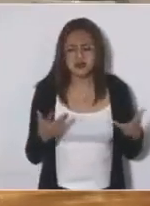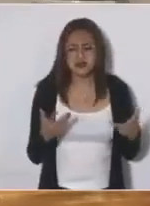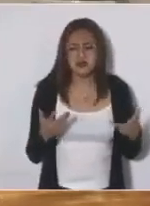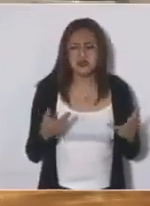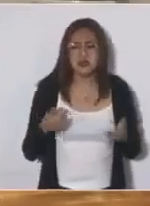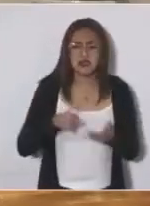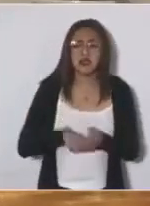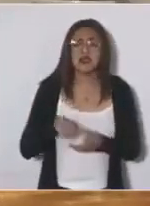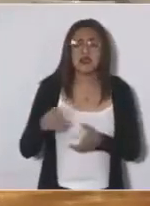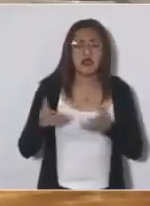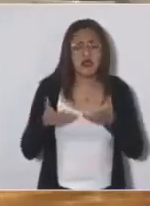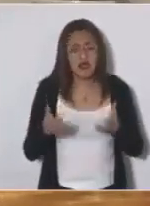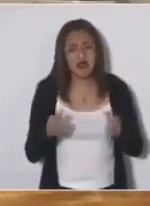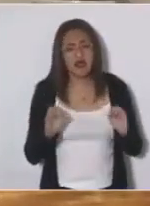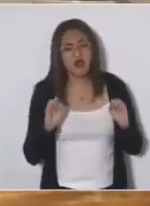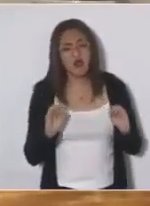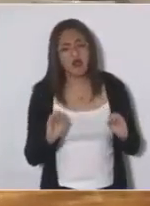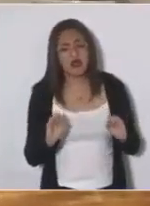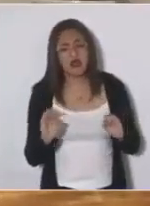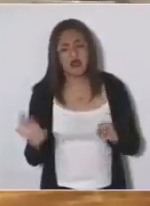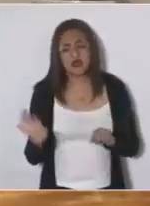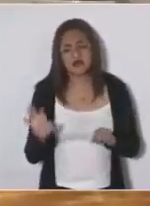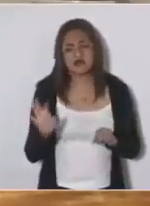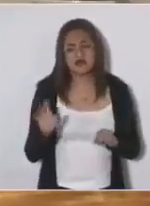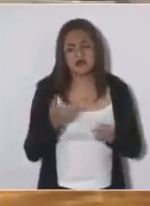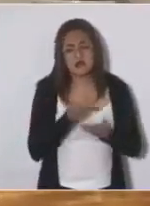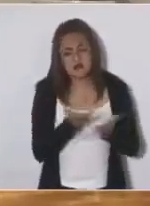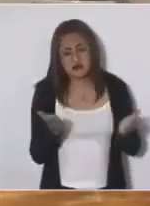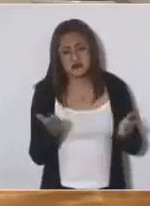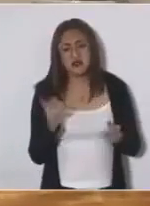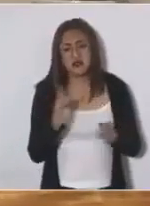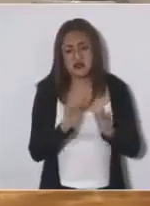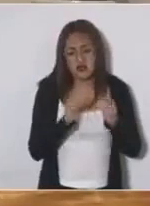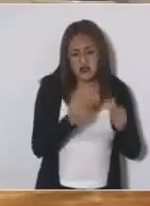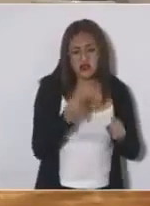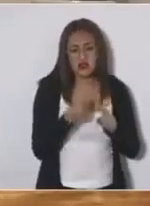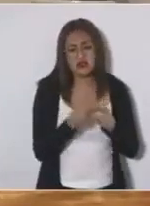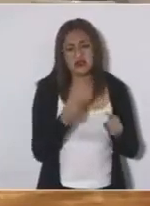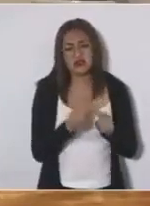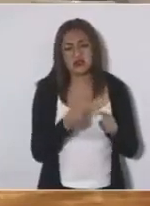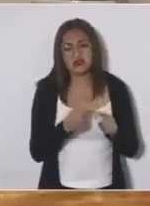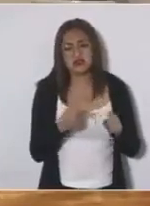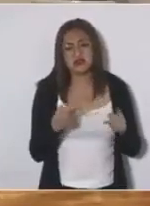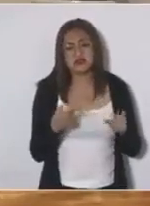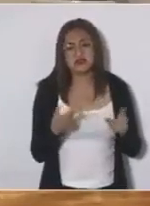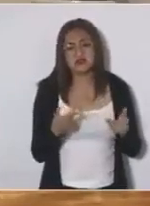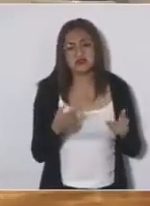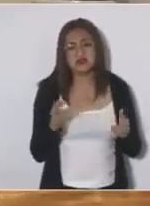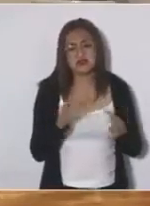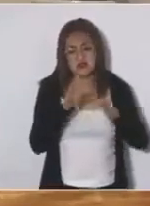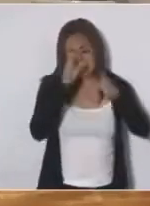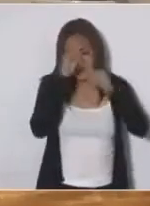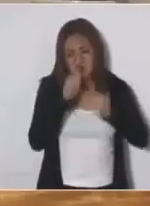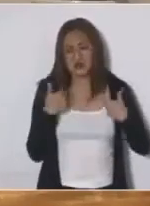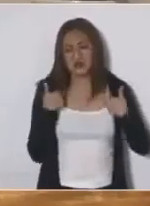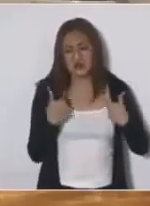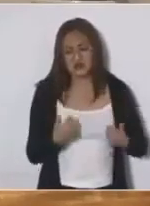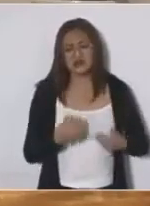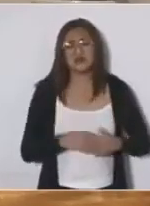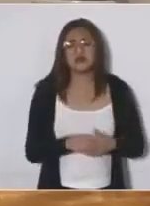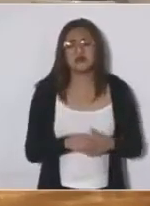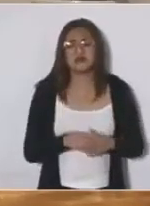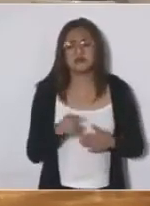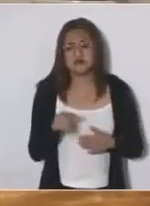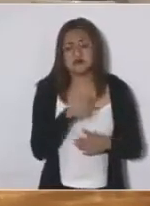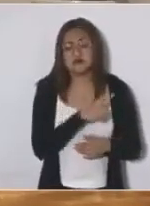en escenarios públicos afuera de los de sedes públicas se adhiere pero lo que debemos de entender es que